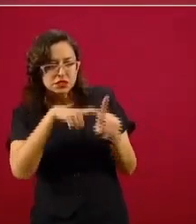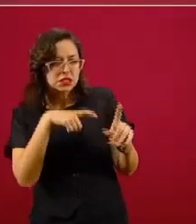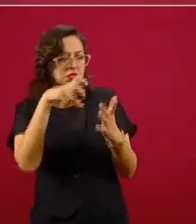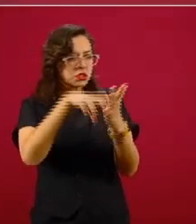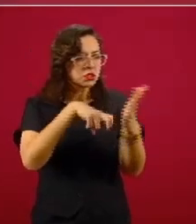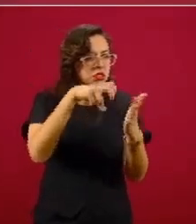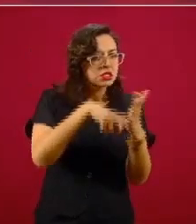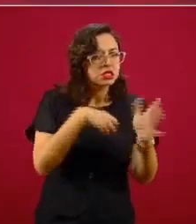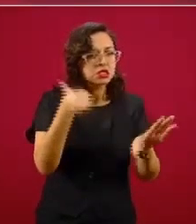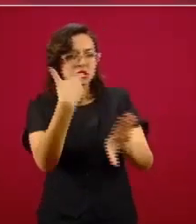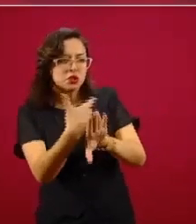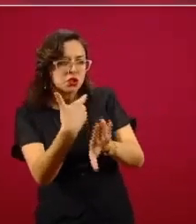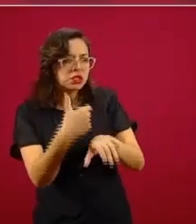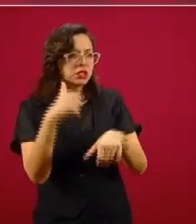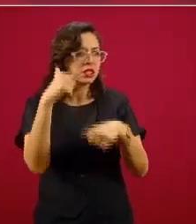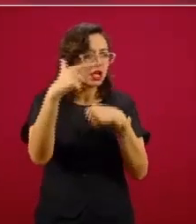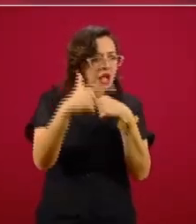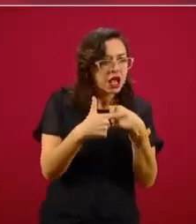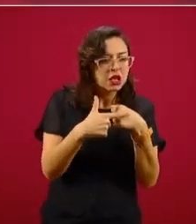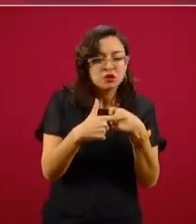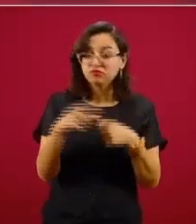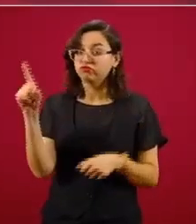prepotencia en los medios